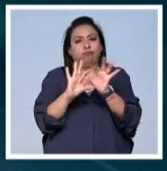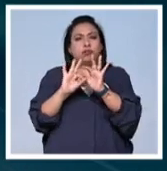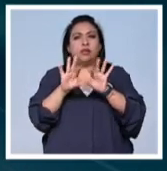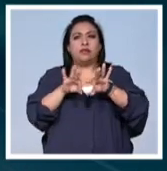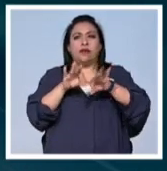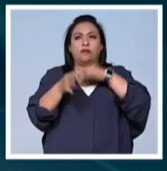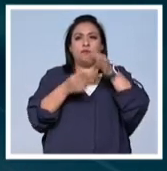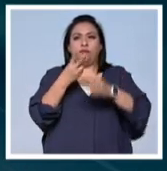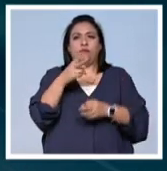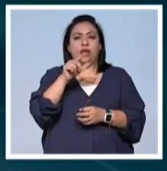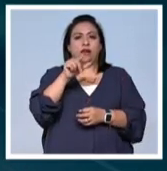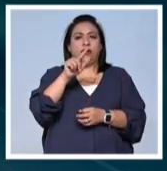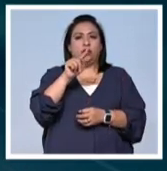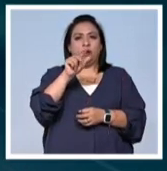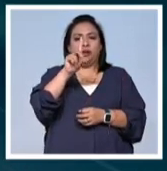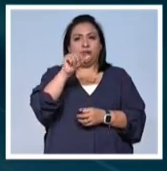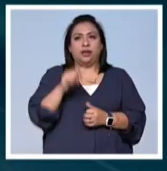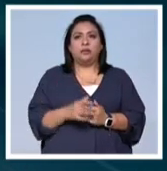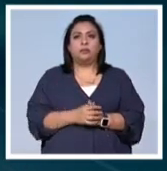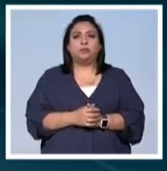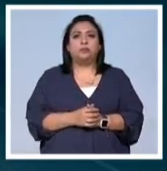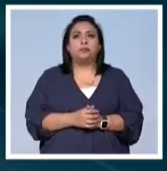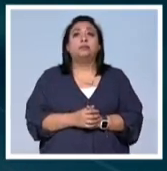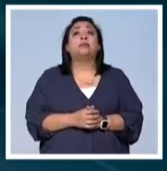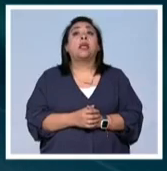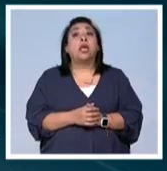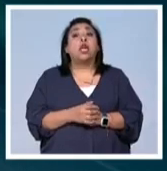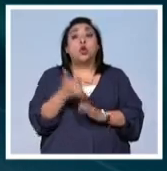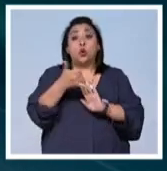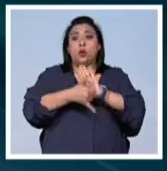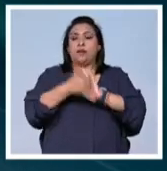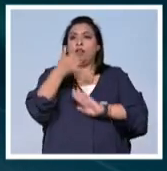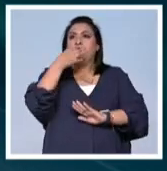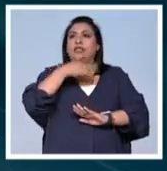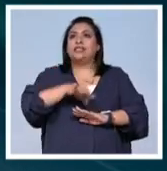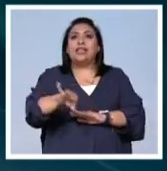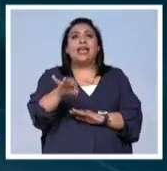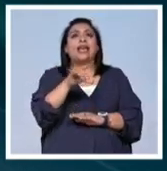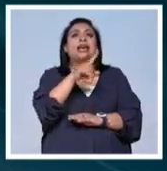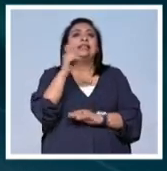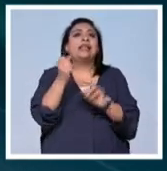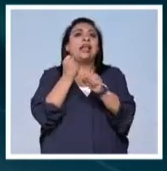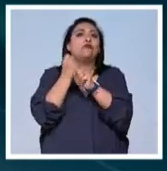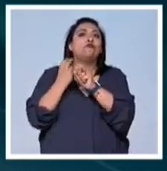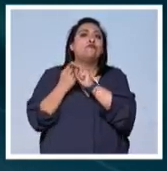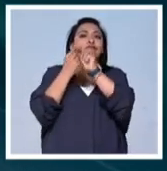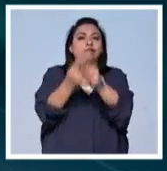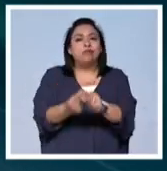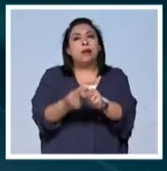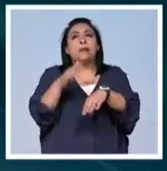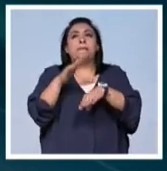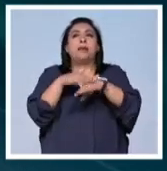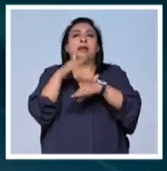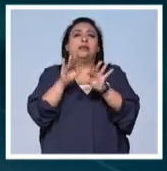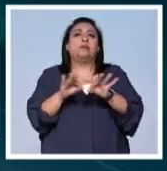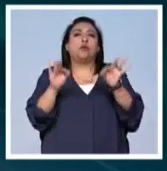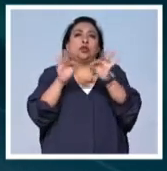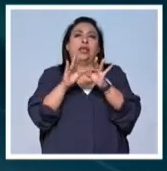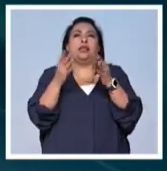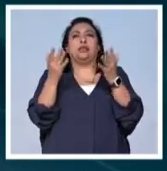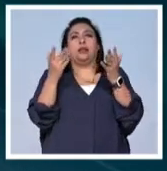22 Alberto Aranda Nueva York celebra el centenario de uno de los máximos exponentes